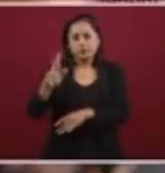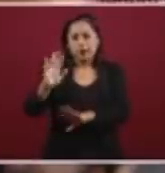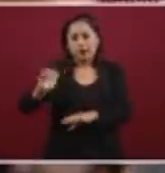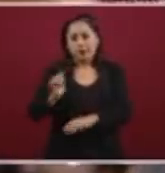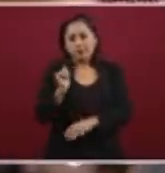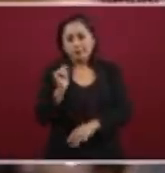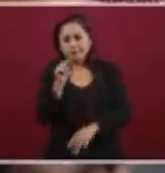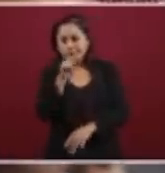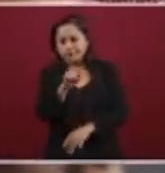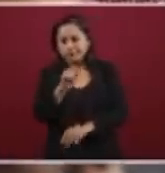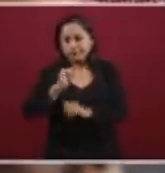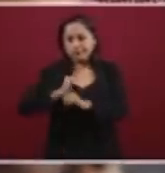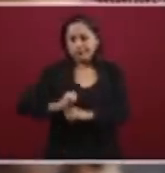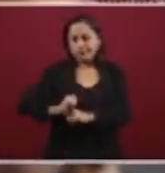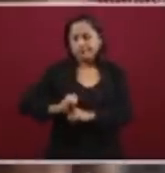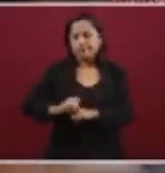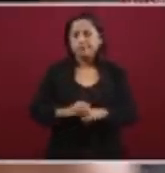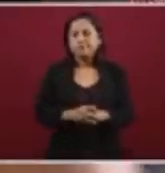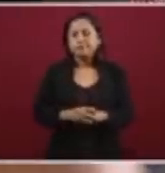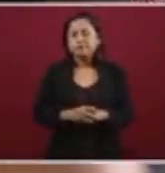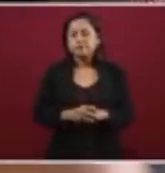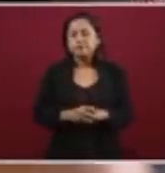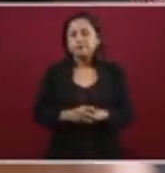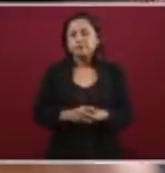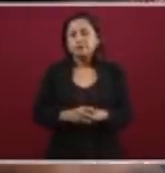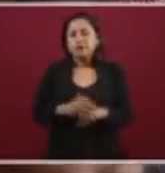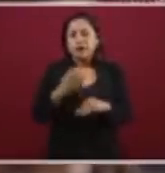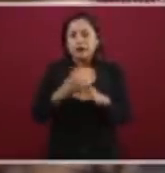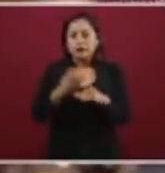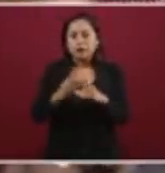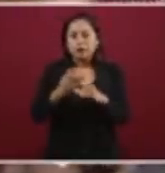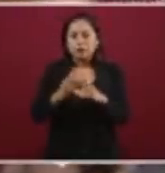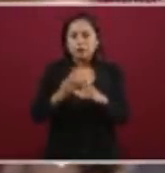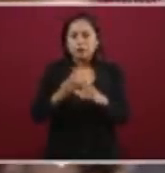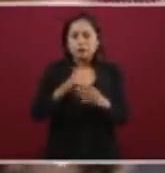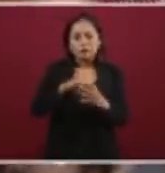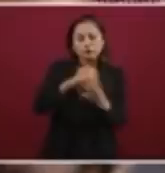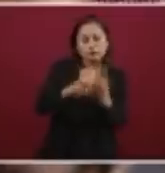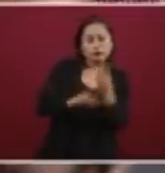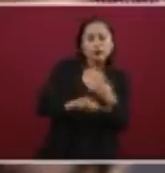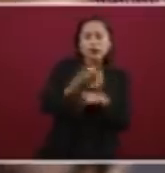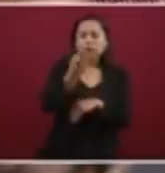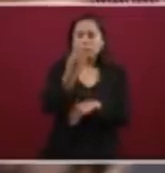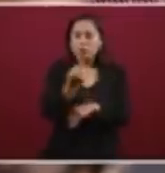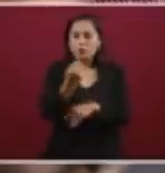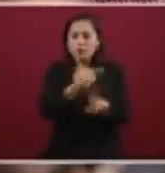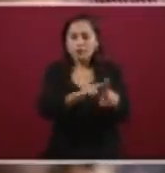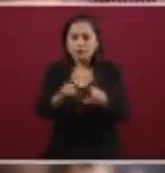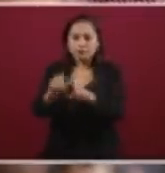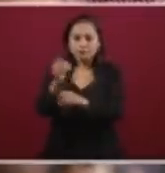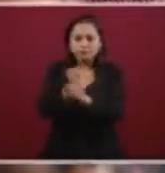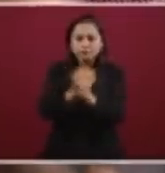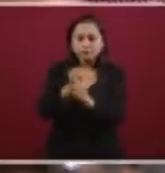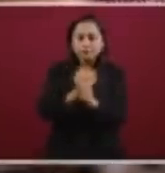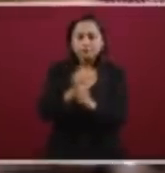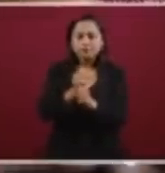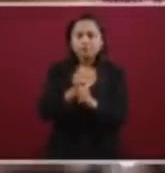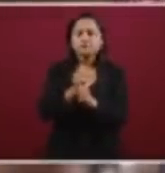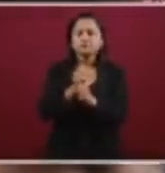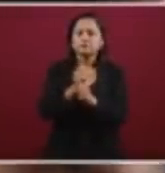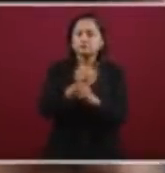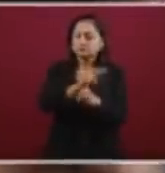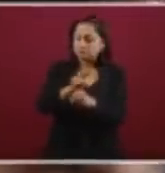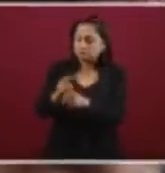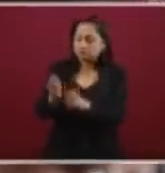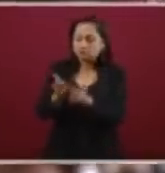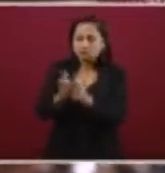en estas nuevas diligencias estos nuevos nuevos nueve procesos que habla de búsqueda que se están haciendo y las dirigencias que están llevando a cabo se está